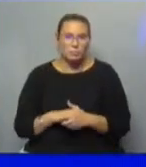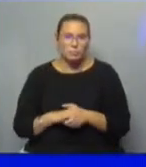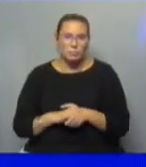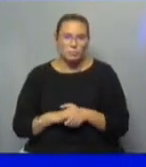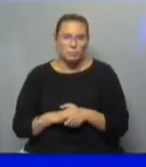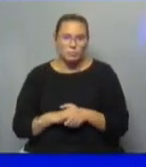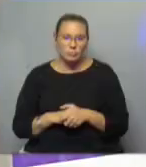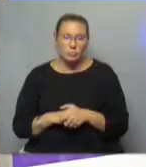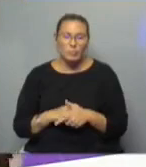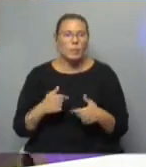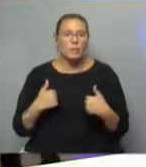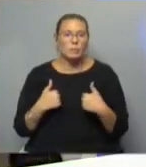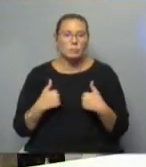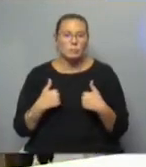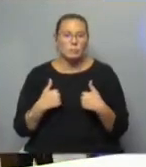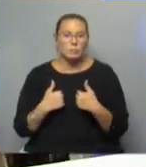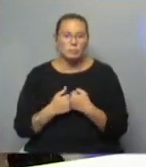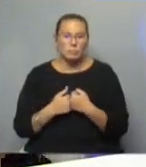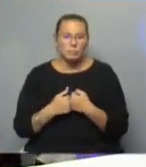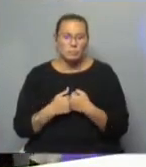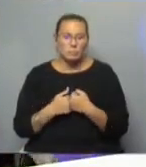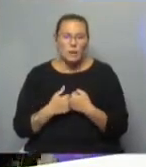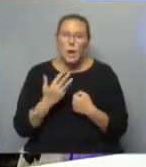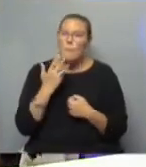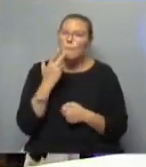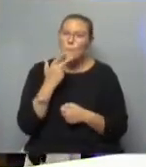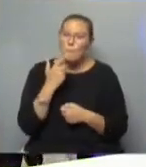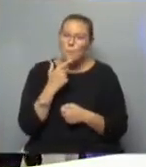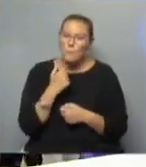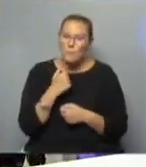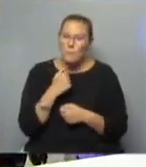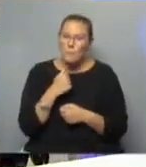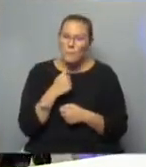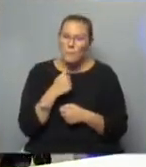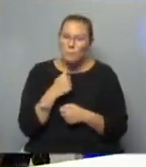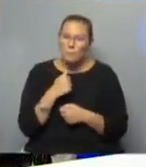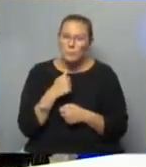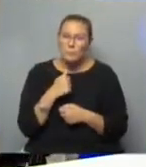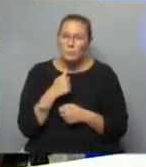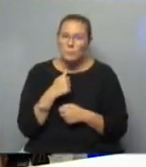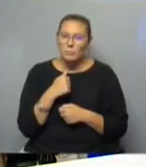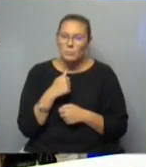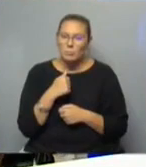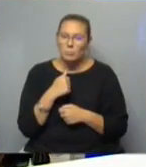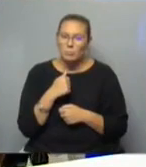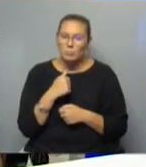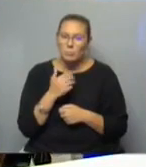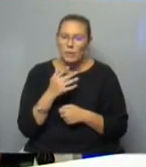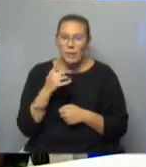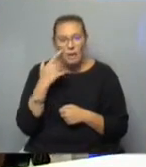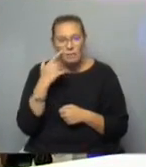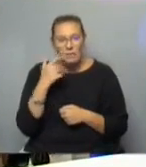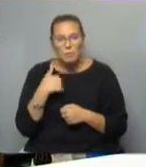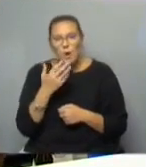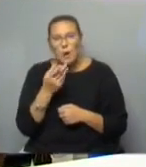Impresionante. A mí me gustaría arrancar quizás desde un plano, no sé si, yo viste que a mí